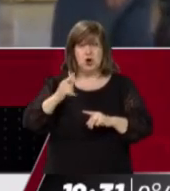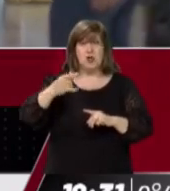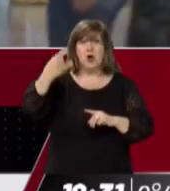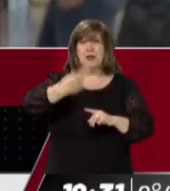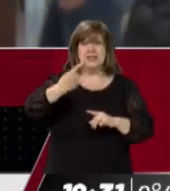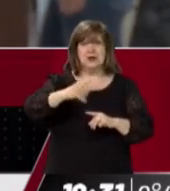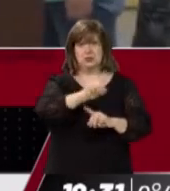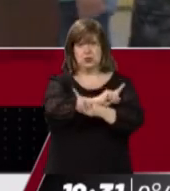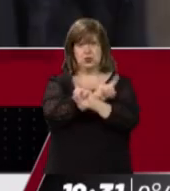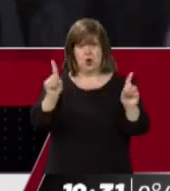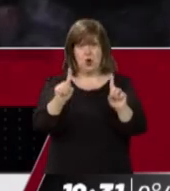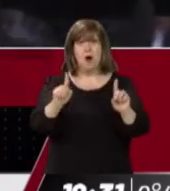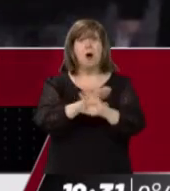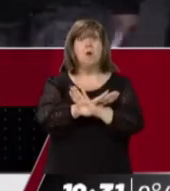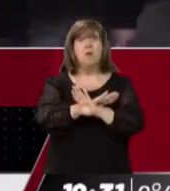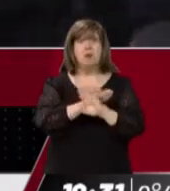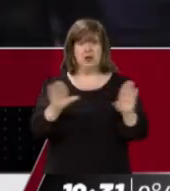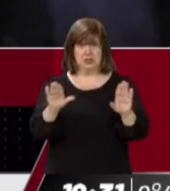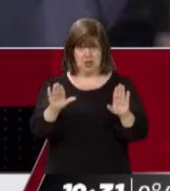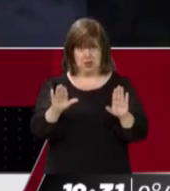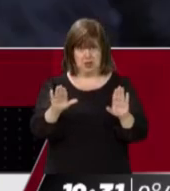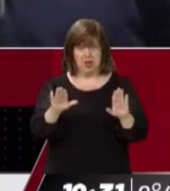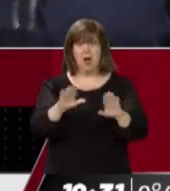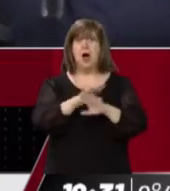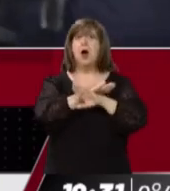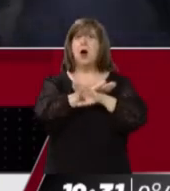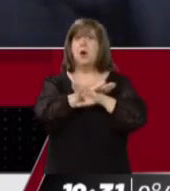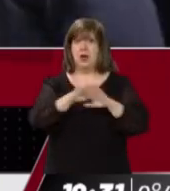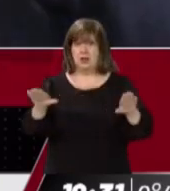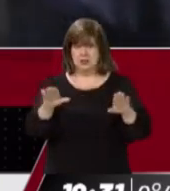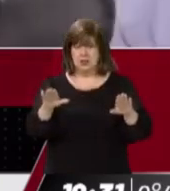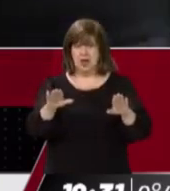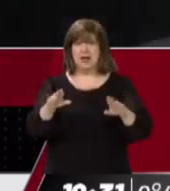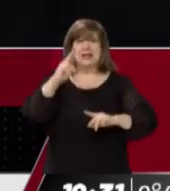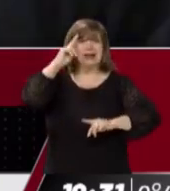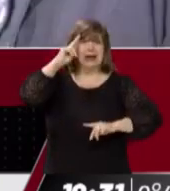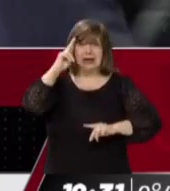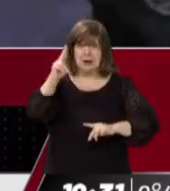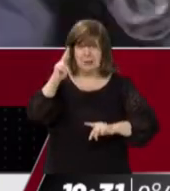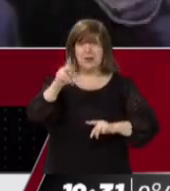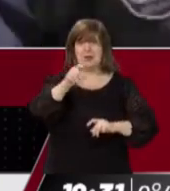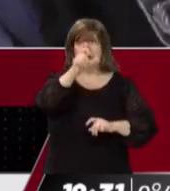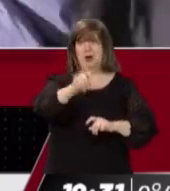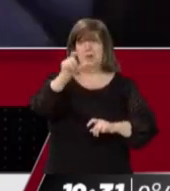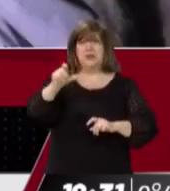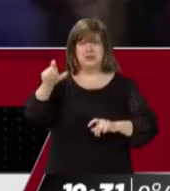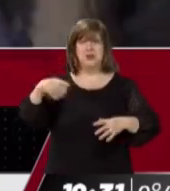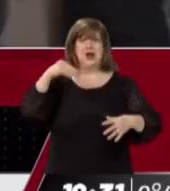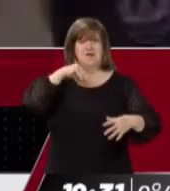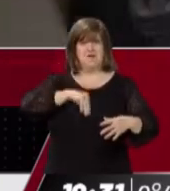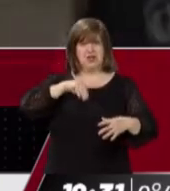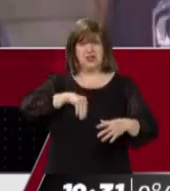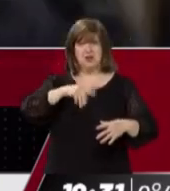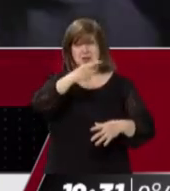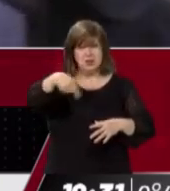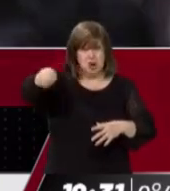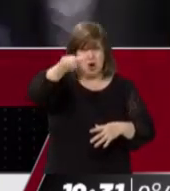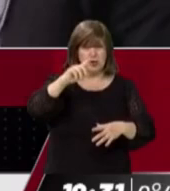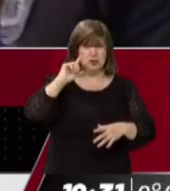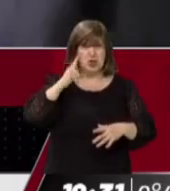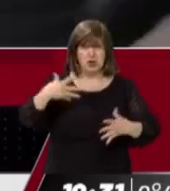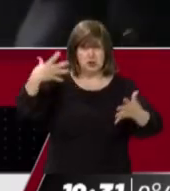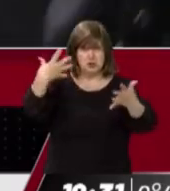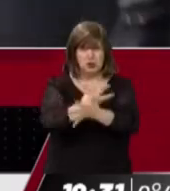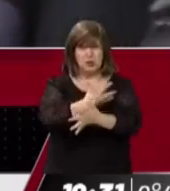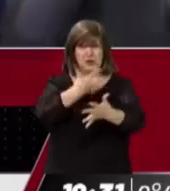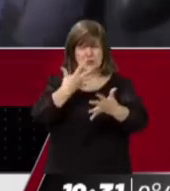tratan de mentirosos se terminó esto hay que tener un poco de respeto sobre las víctimas que no las vienen pasando bien y